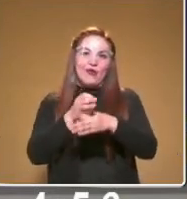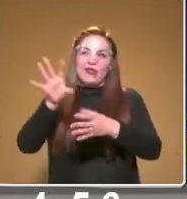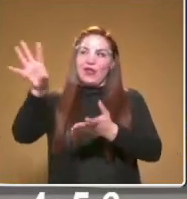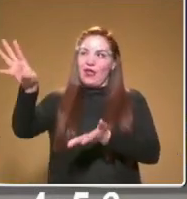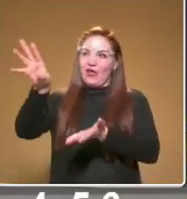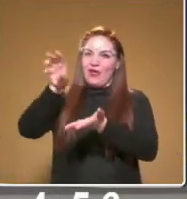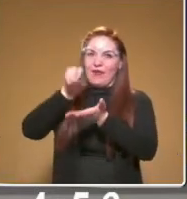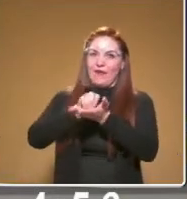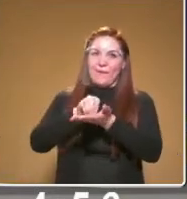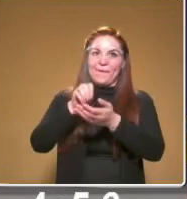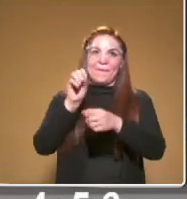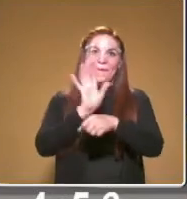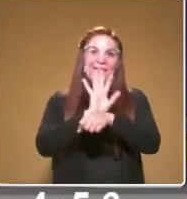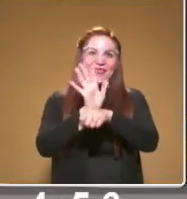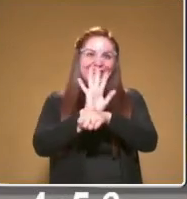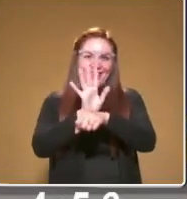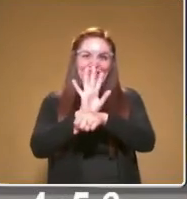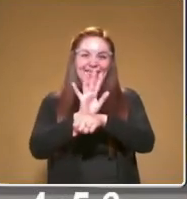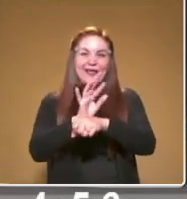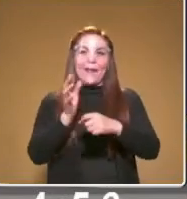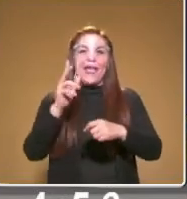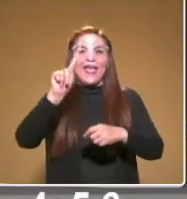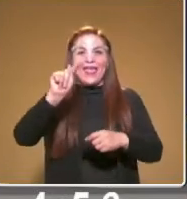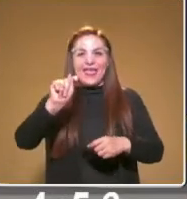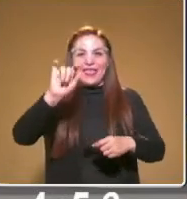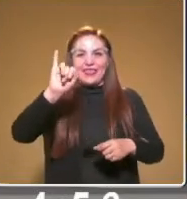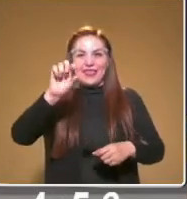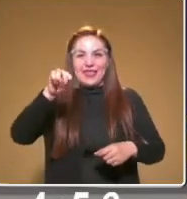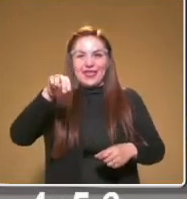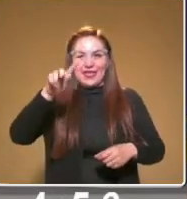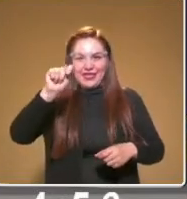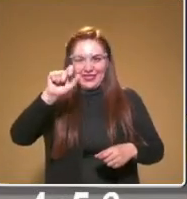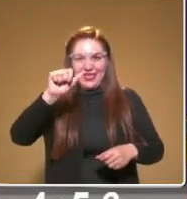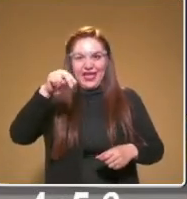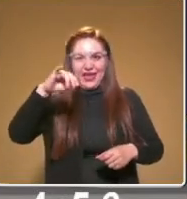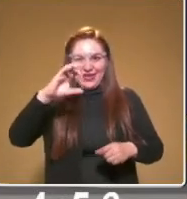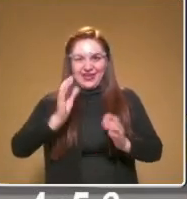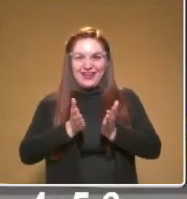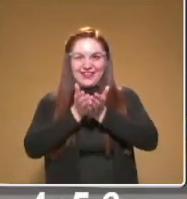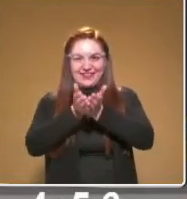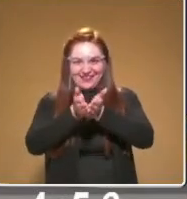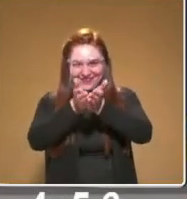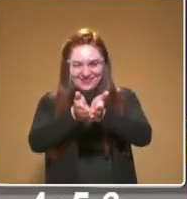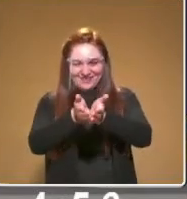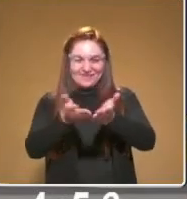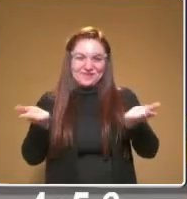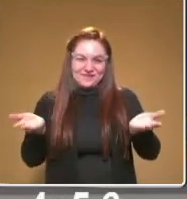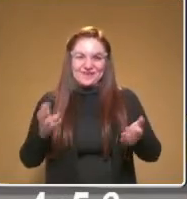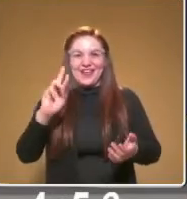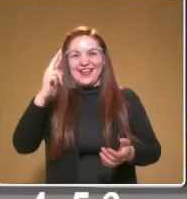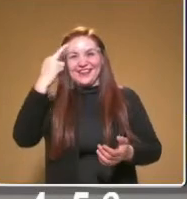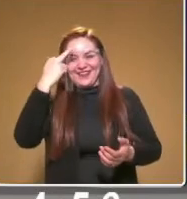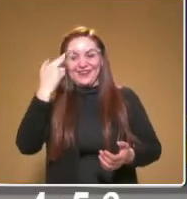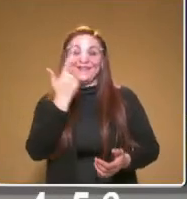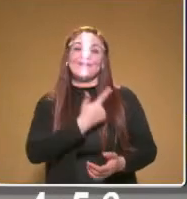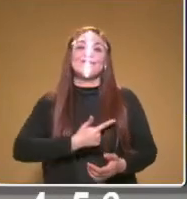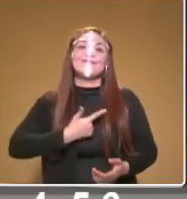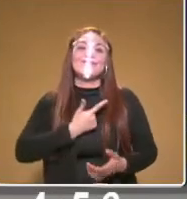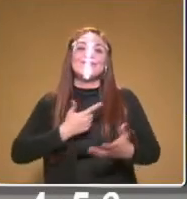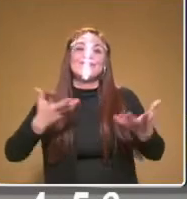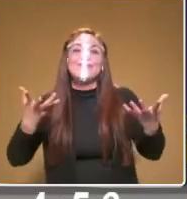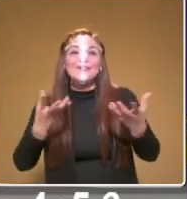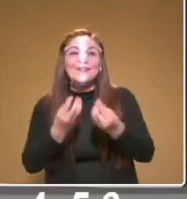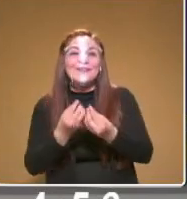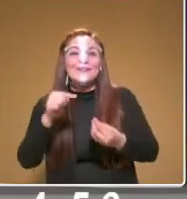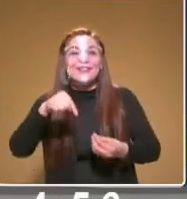es como que la más popular o que todos recordamos. Fue un gusto estar con ustedes en este espacio de Escuela TV Quinto Grado y